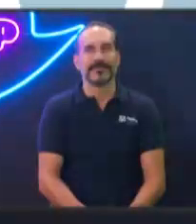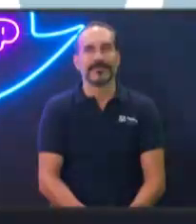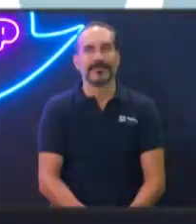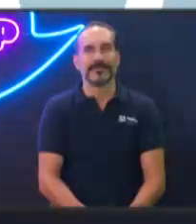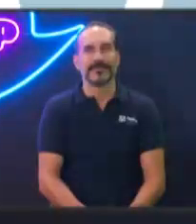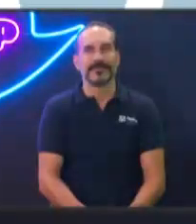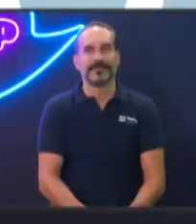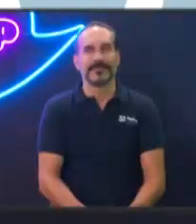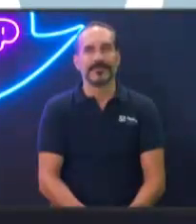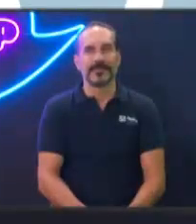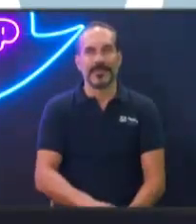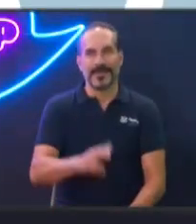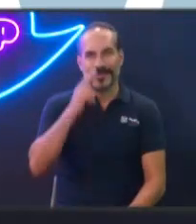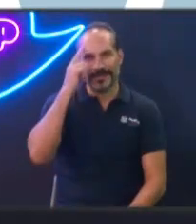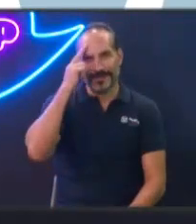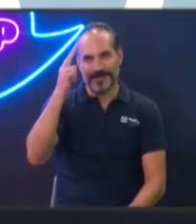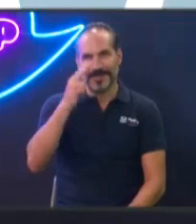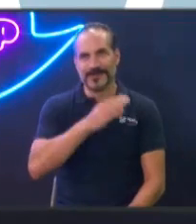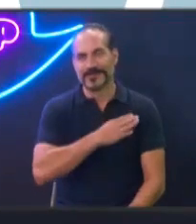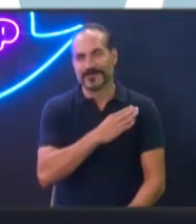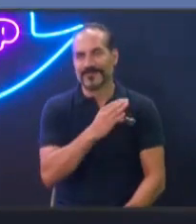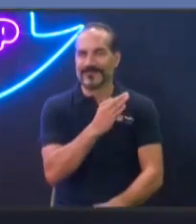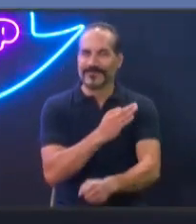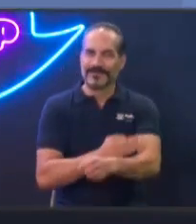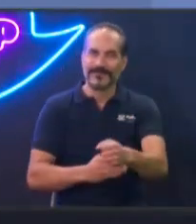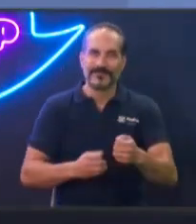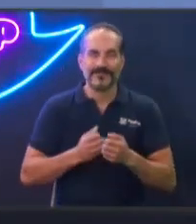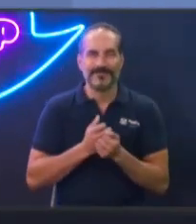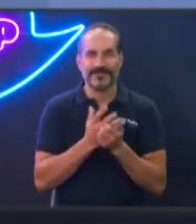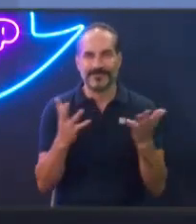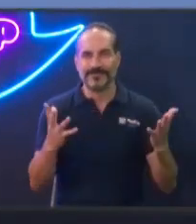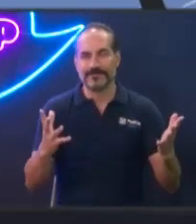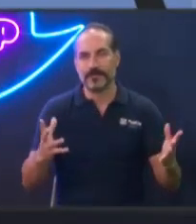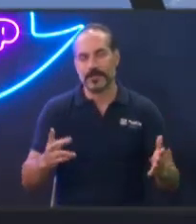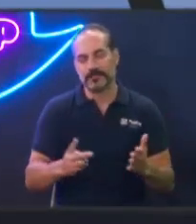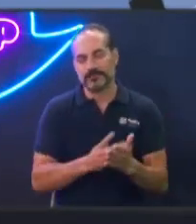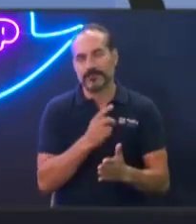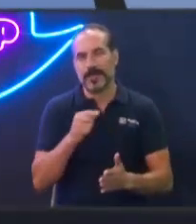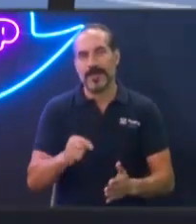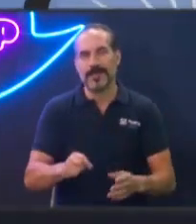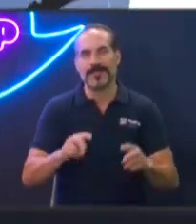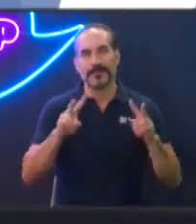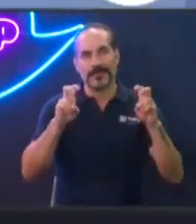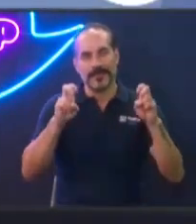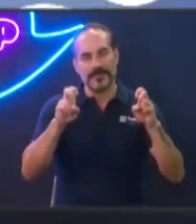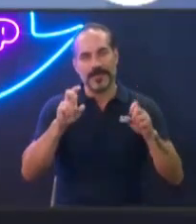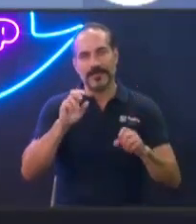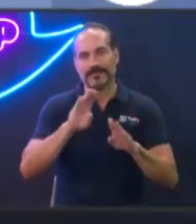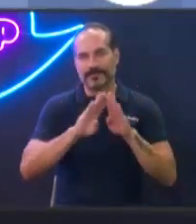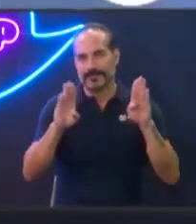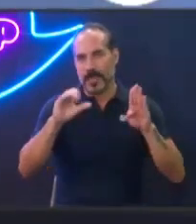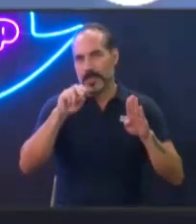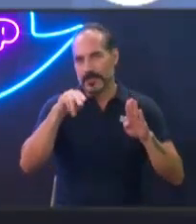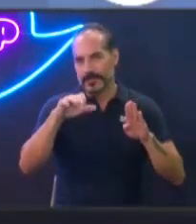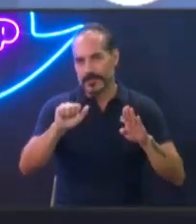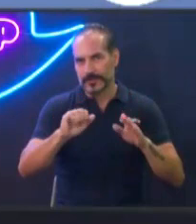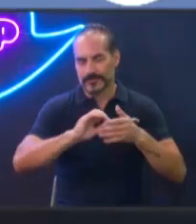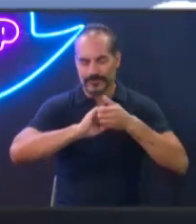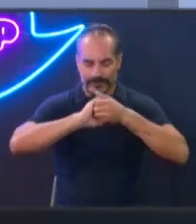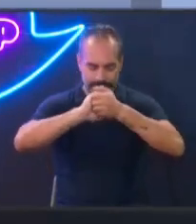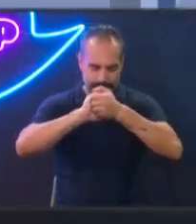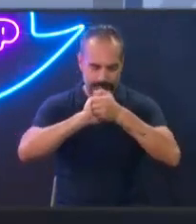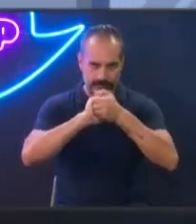cancha Qué tal amigos Muy buenas tardes estamos una vez más en abran cancha televisión Me da mucho gusto saludarlos